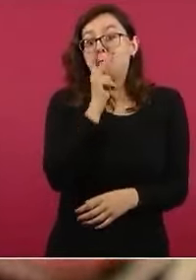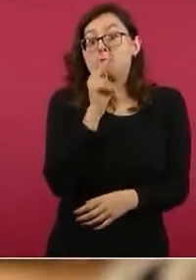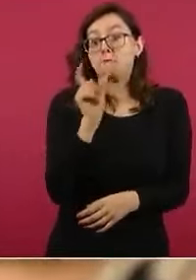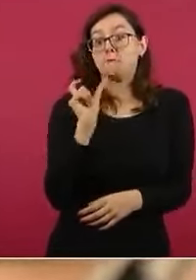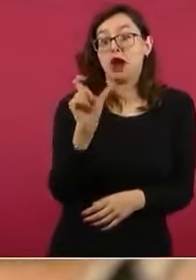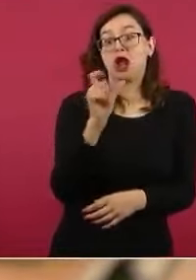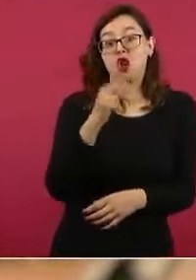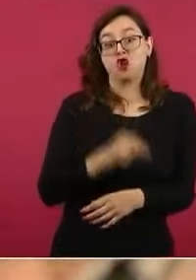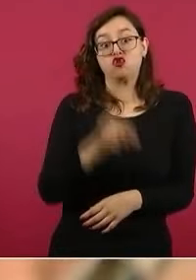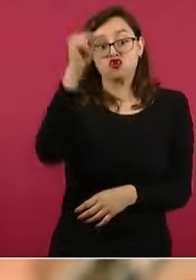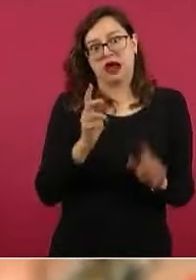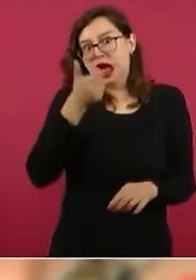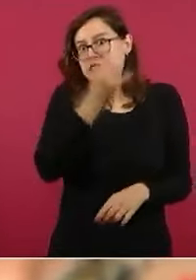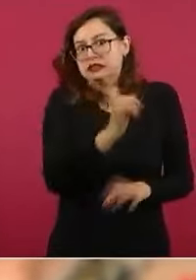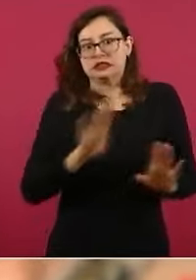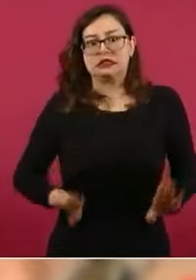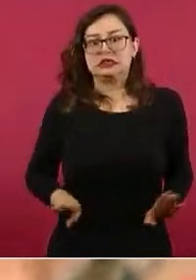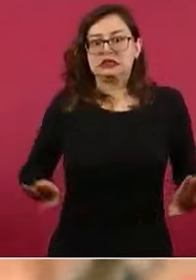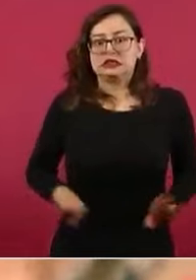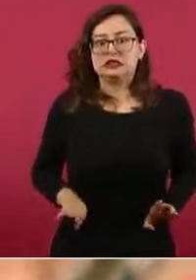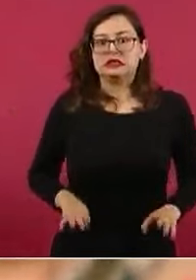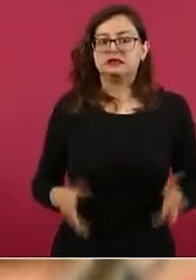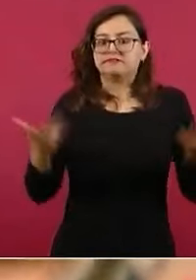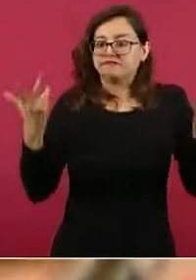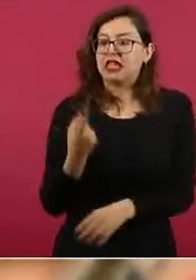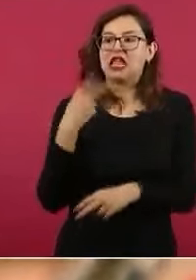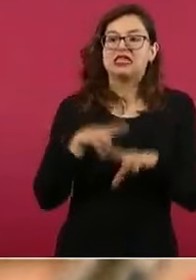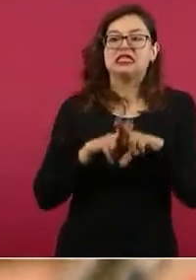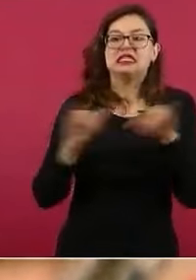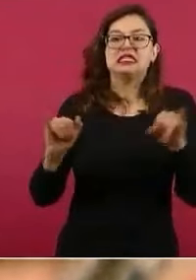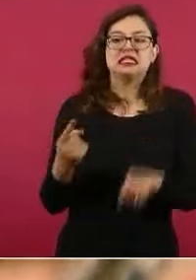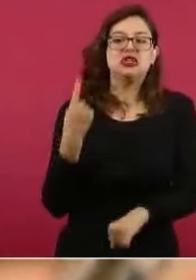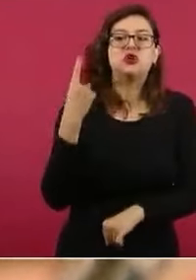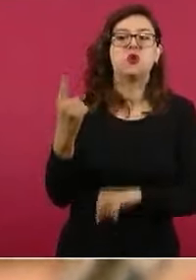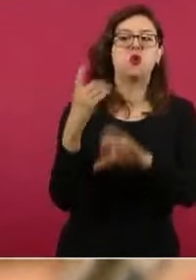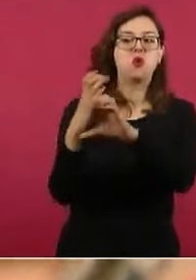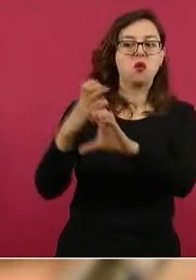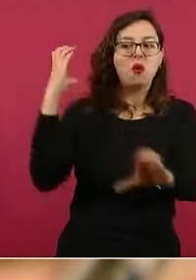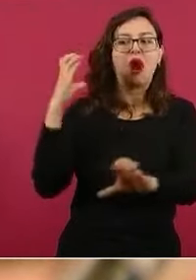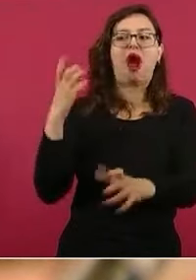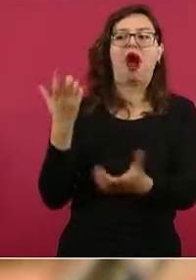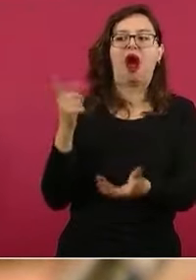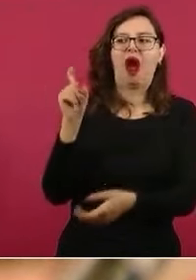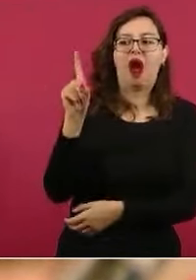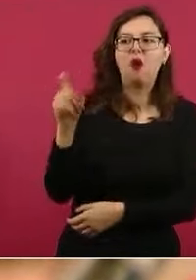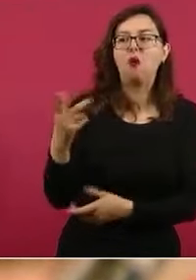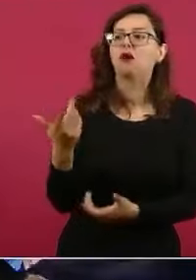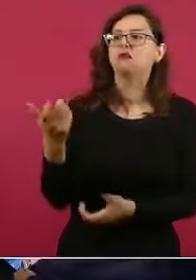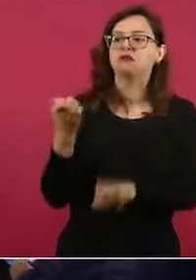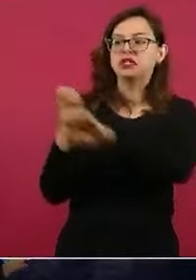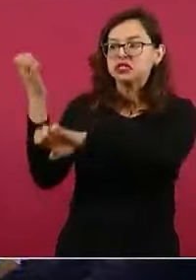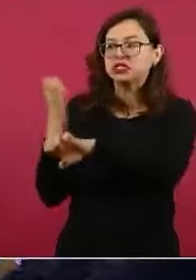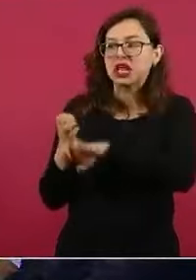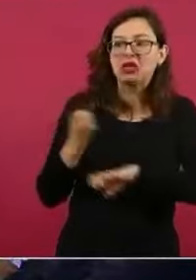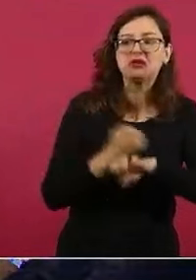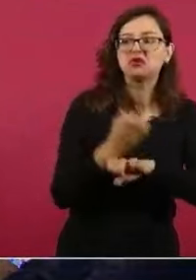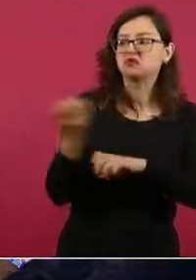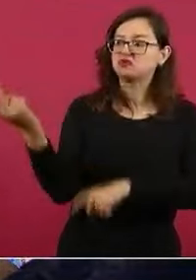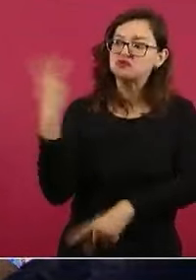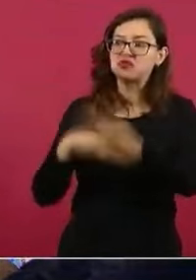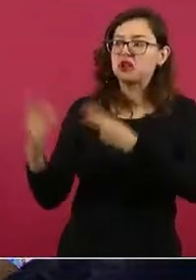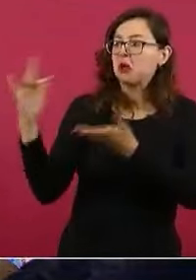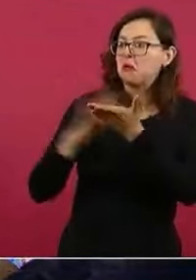las cuales decía que ni una pipa de agua le habían suministrado gobierno de los estados, no habían acudido al apoyo de Nuevo León.